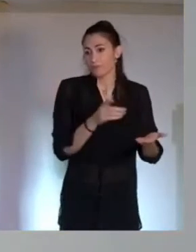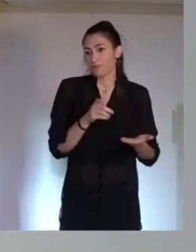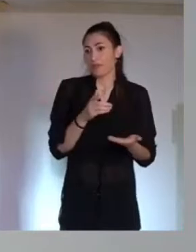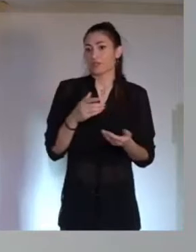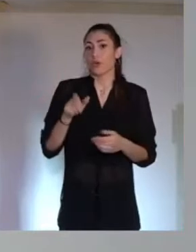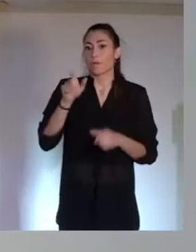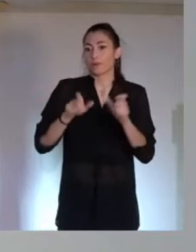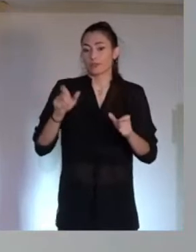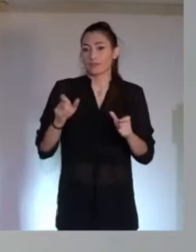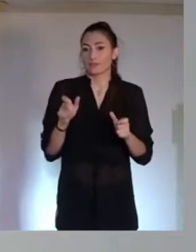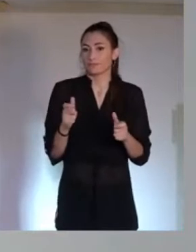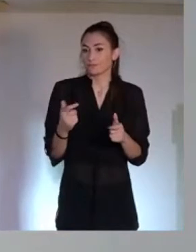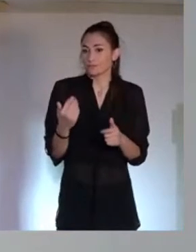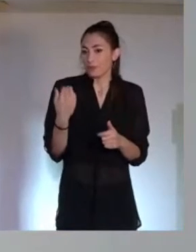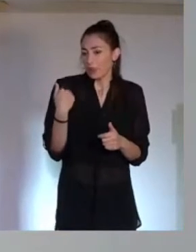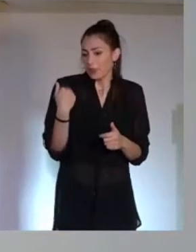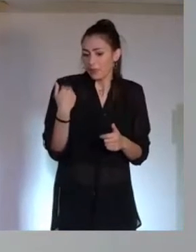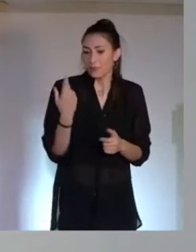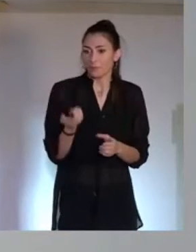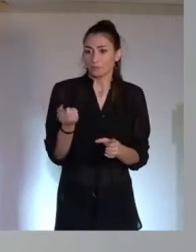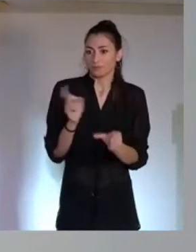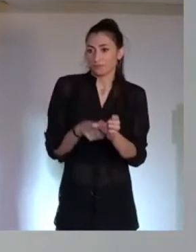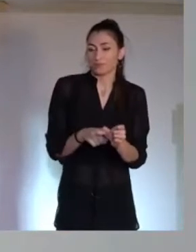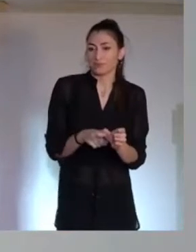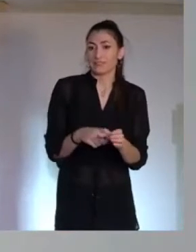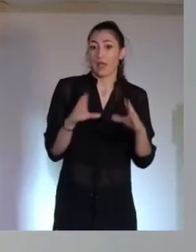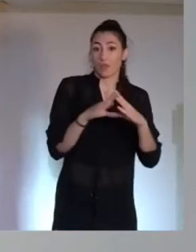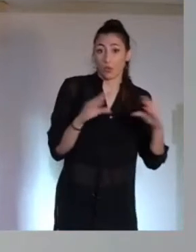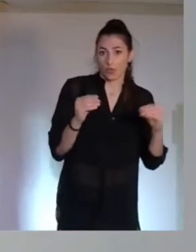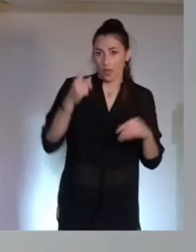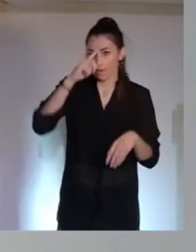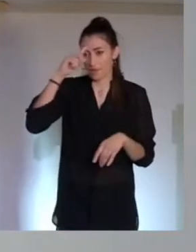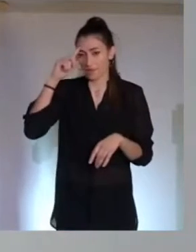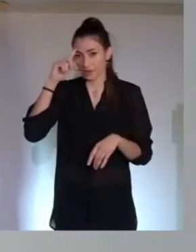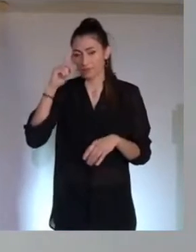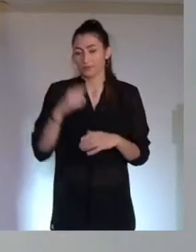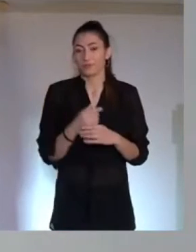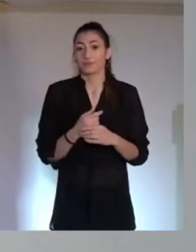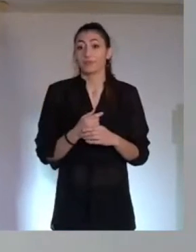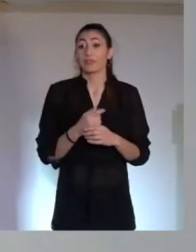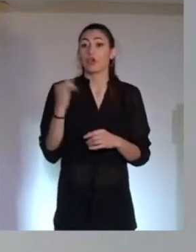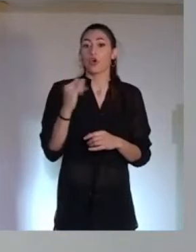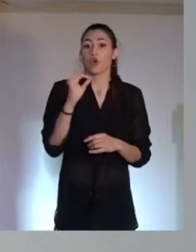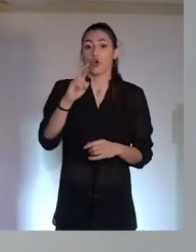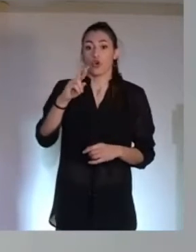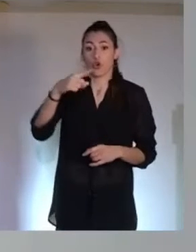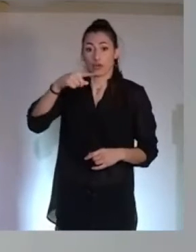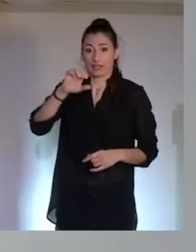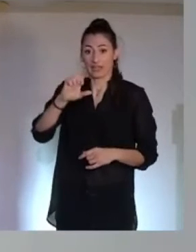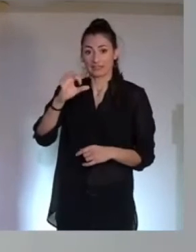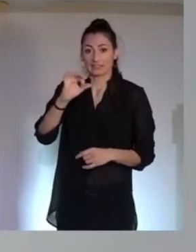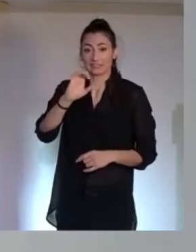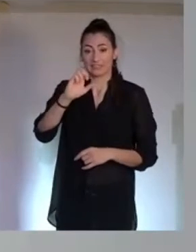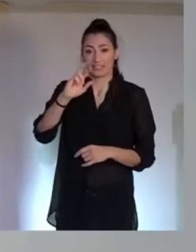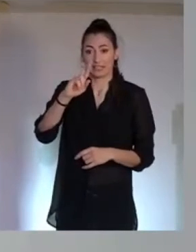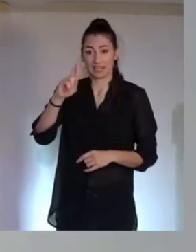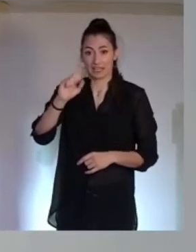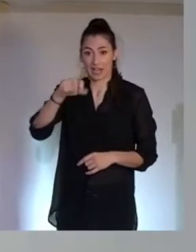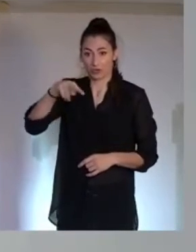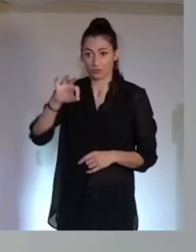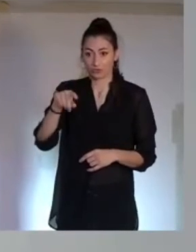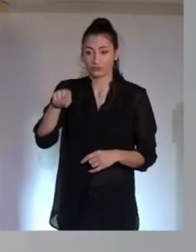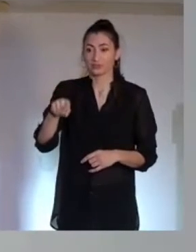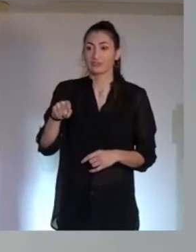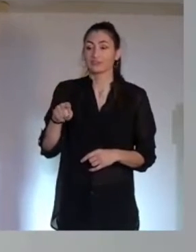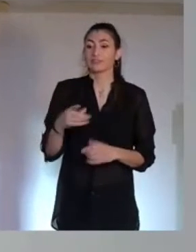creadas, por un lado Andalucía y Madrid. Y Jorge Serrano, coordinador general, que presentará pues, lo que ha sido la